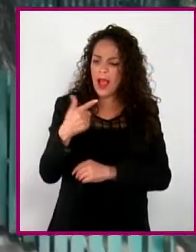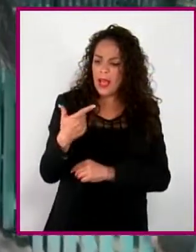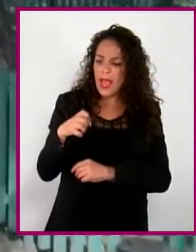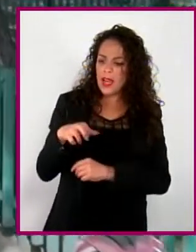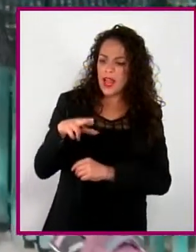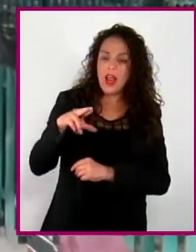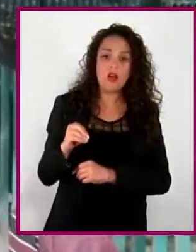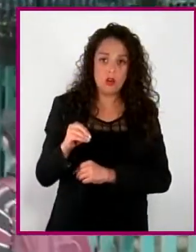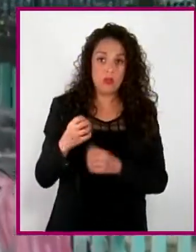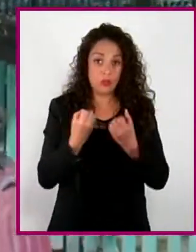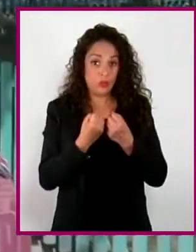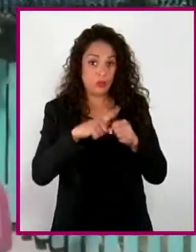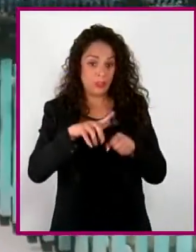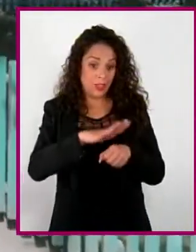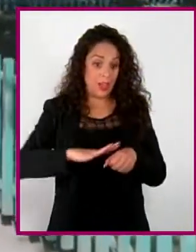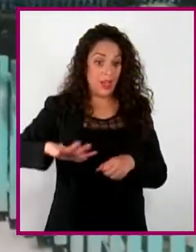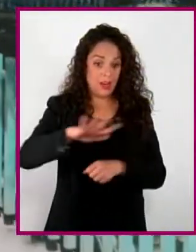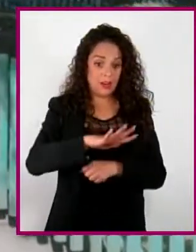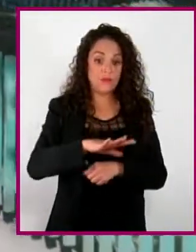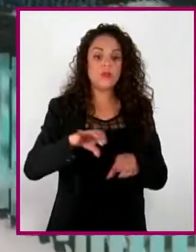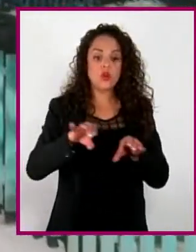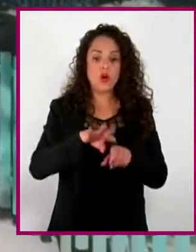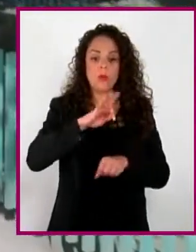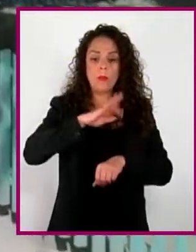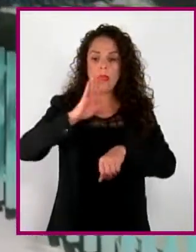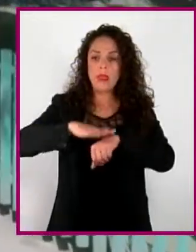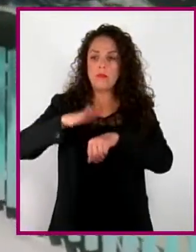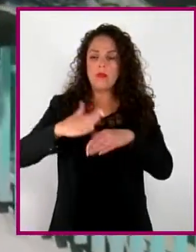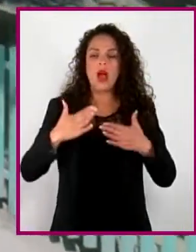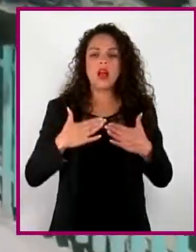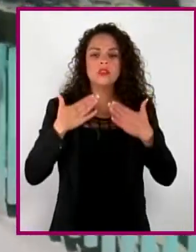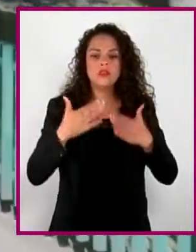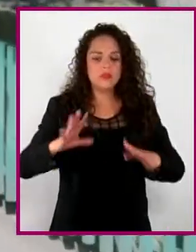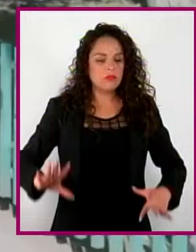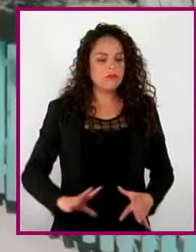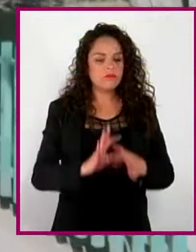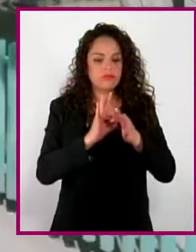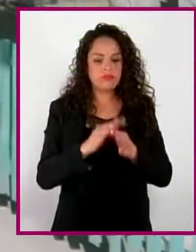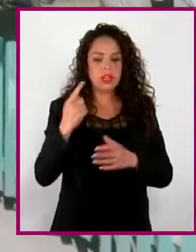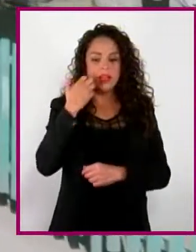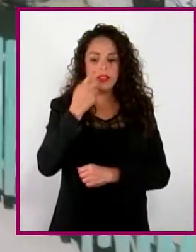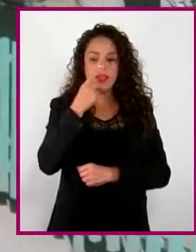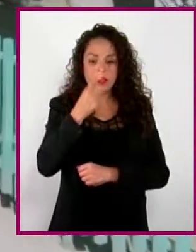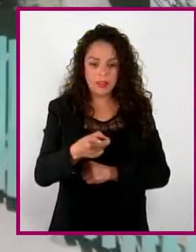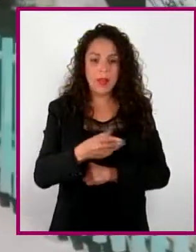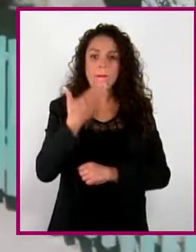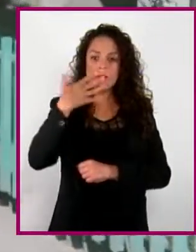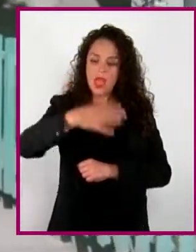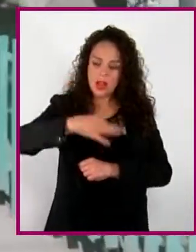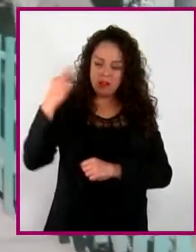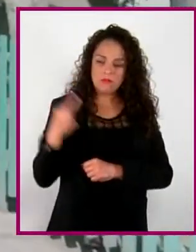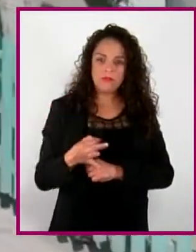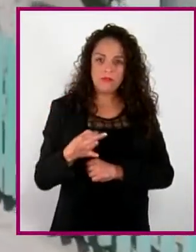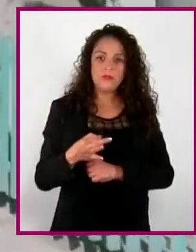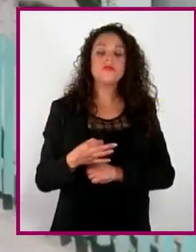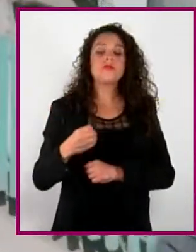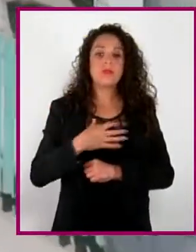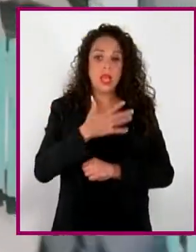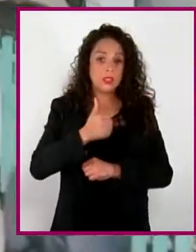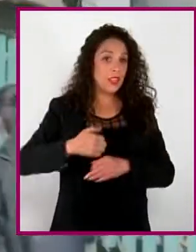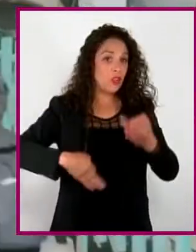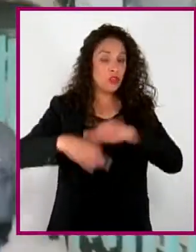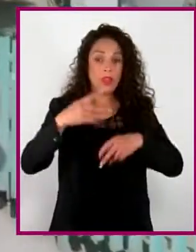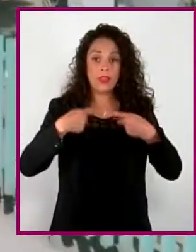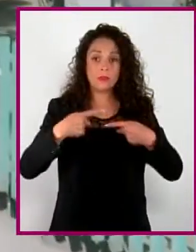en la propia capacidad para lograr los resultados que desean. Esto quiere decir la autoeficacia, aumento de bienestar general y